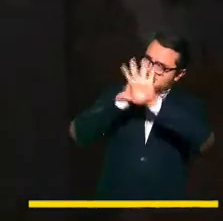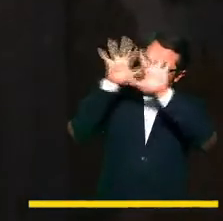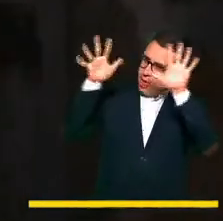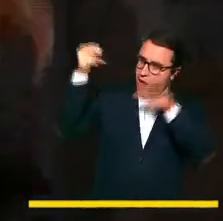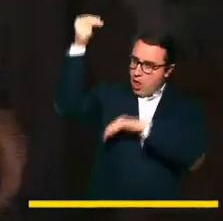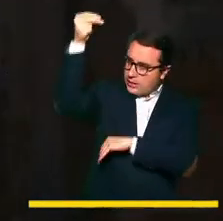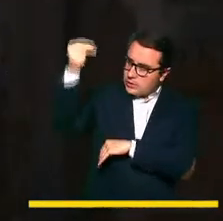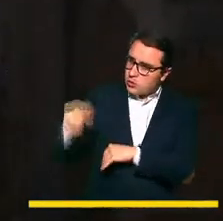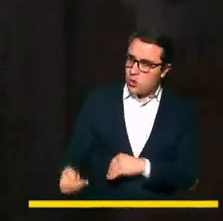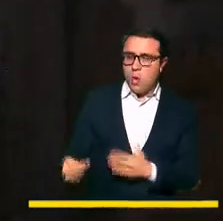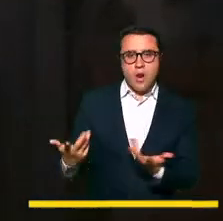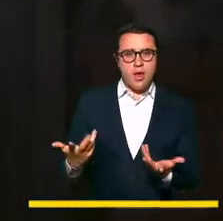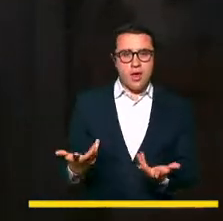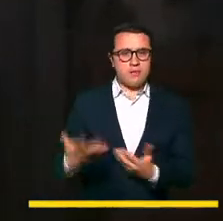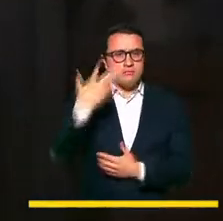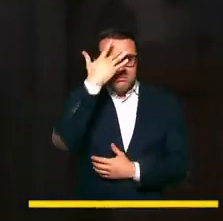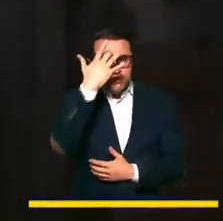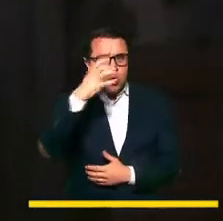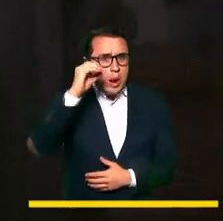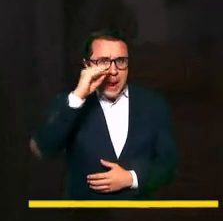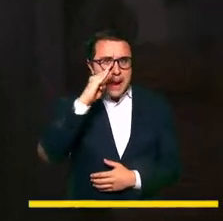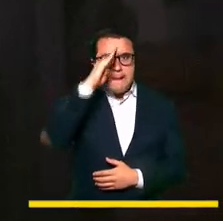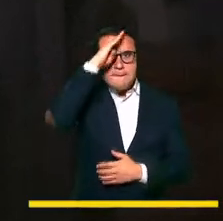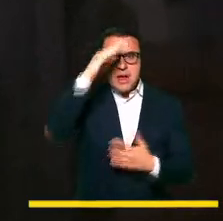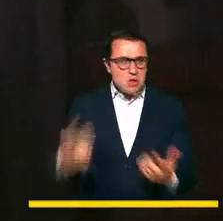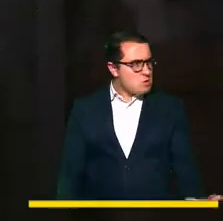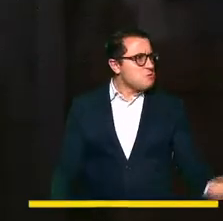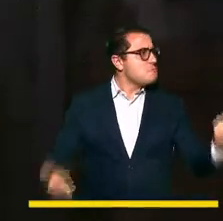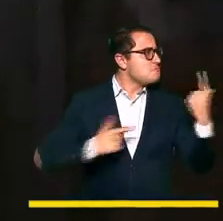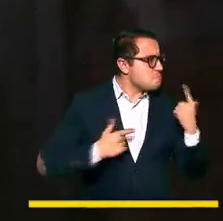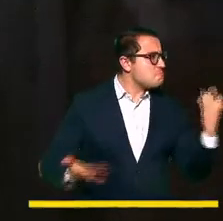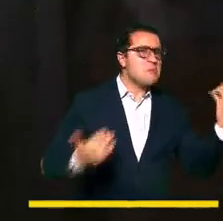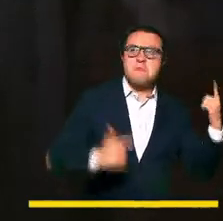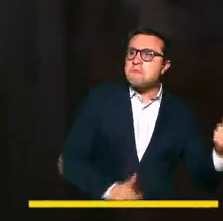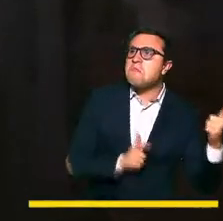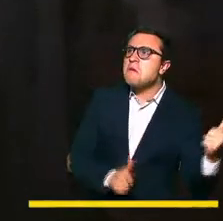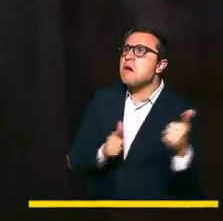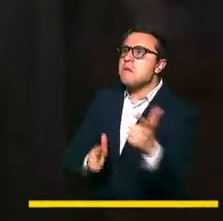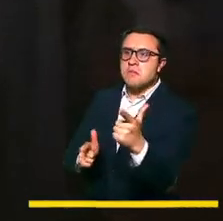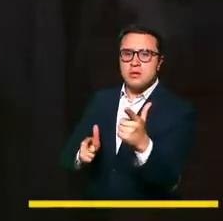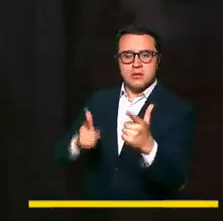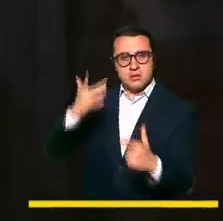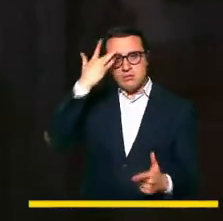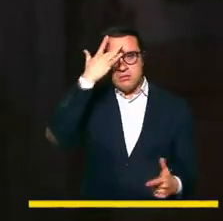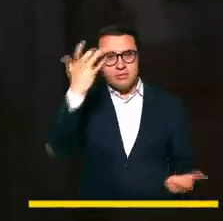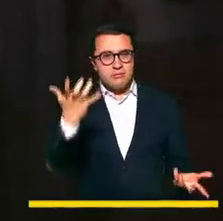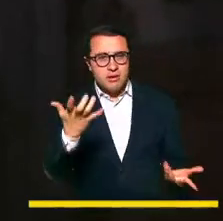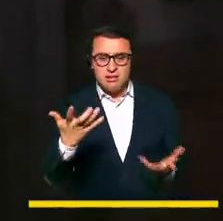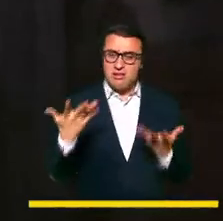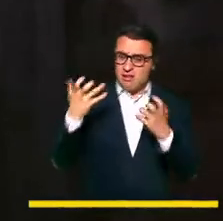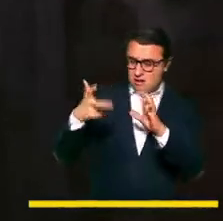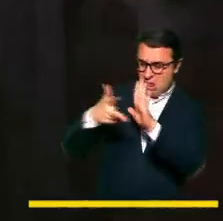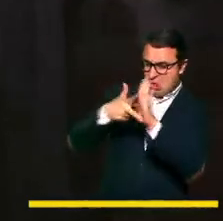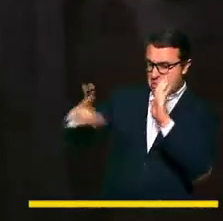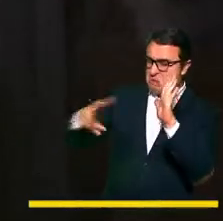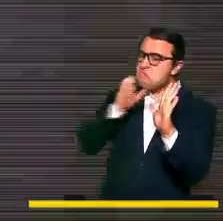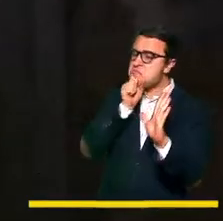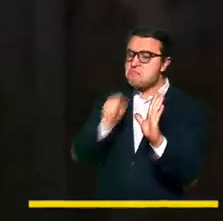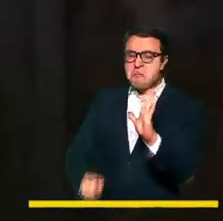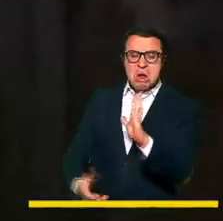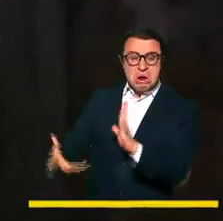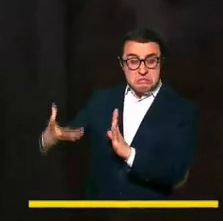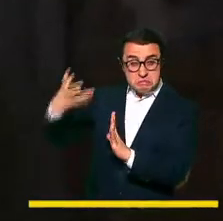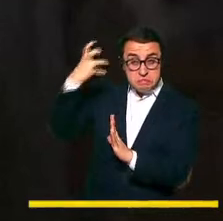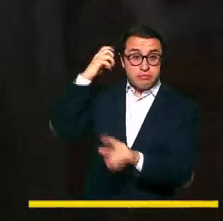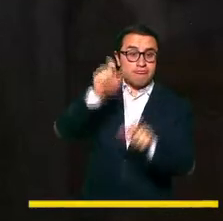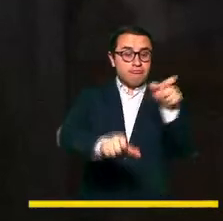entonces Petro se levantó en armas? Pues por eso, para acabar una constitución tan retrógrada que reprimía